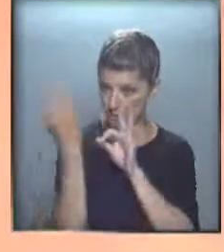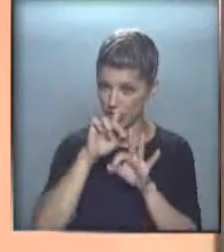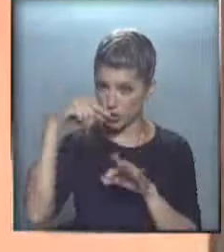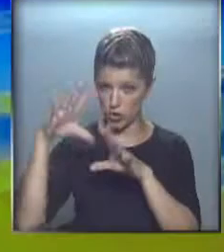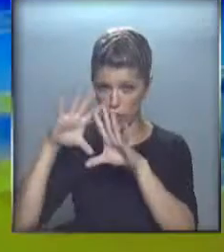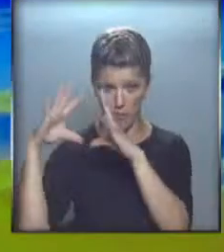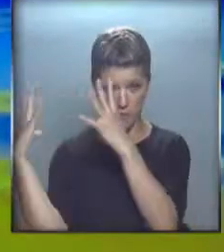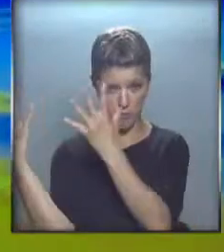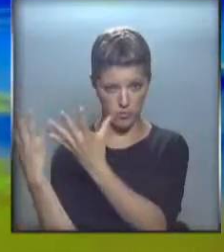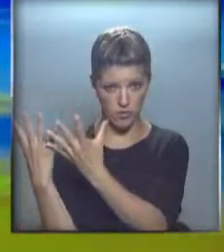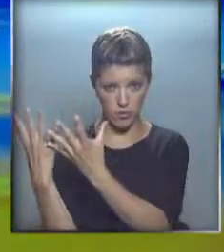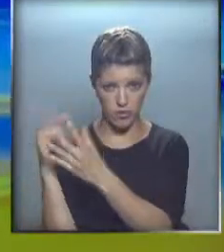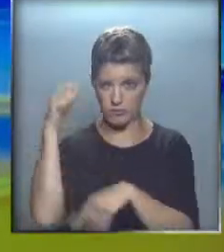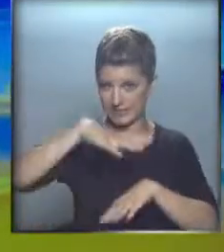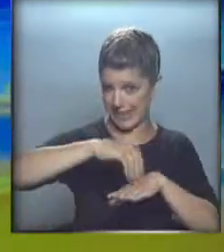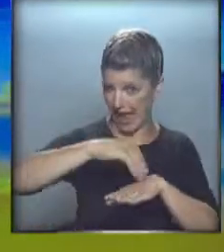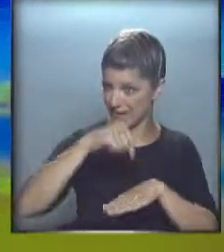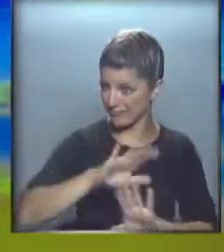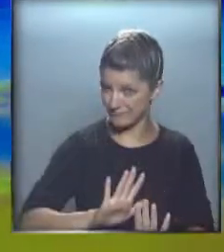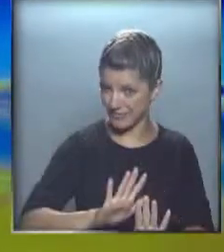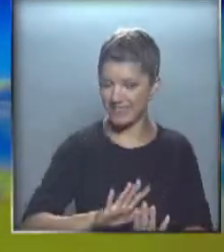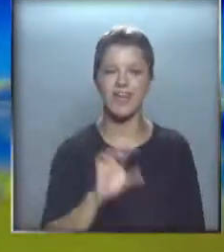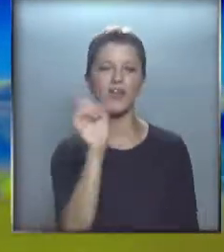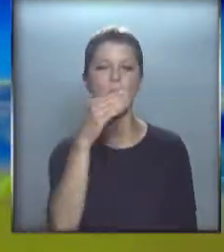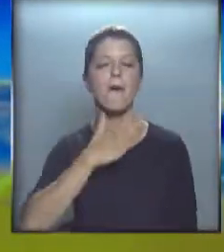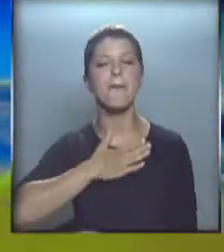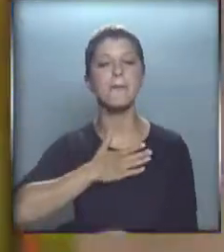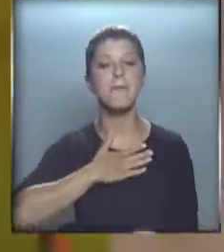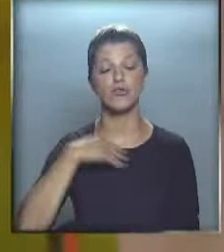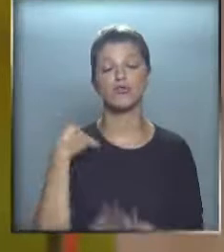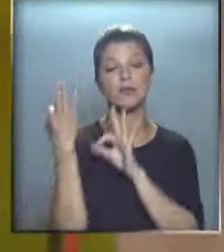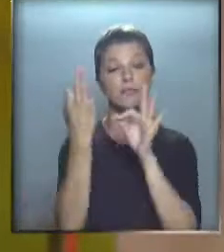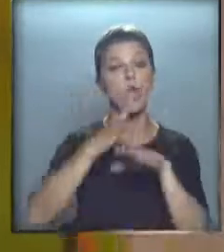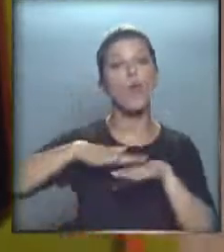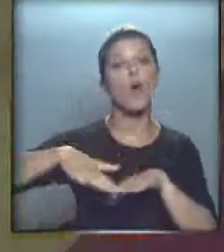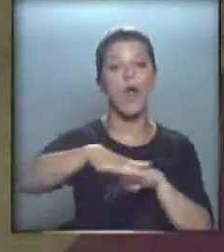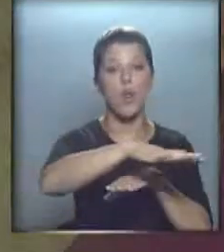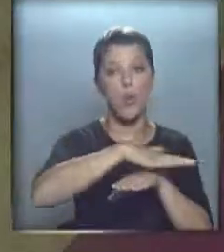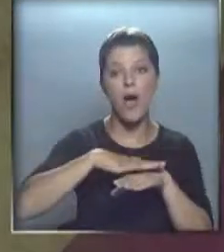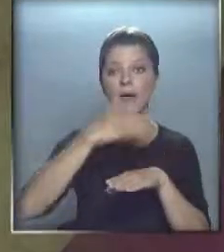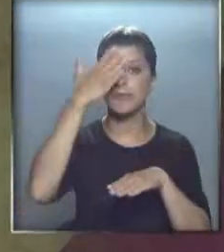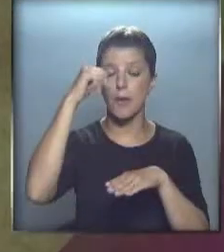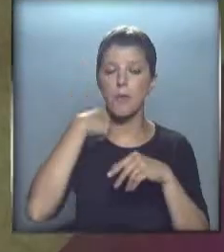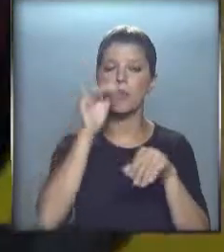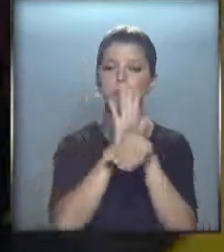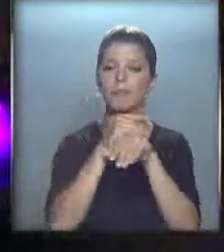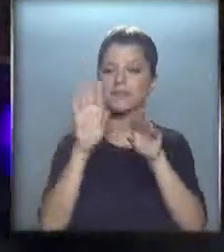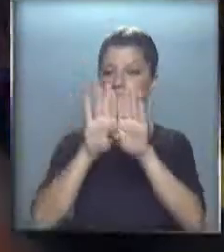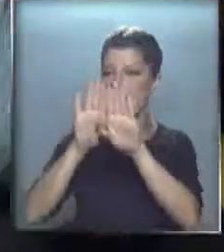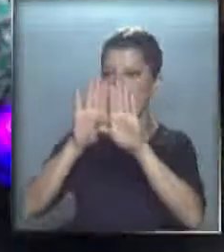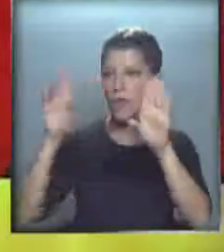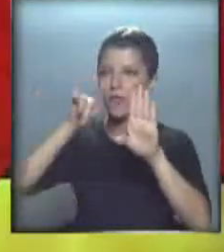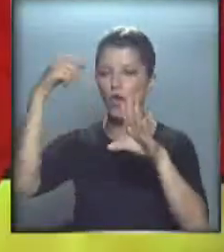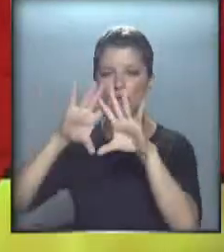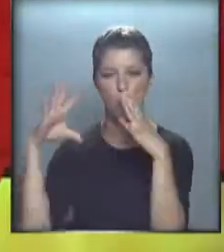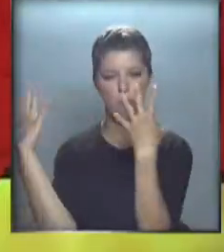dimensión no. O ya están, son terráqueas? No. Mi personaje es el que llega al pueblo y activa el portal a la otra dimensión. Contémosles a los chicos más o menos de qué se trata. O sea, son